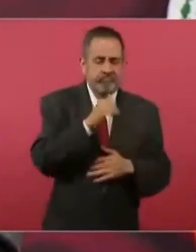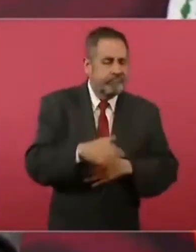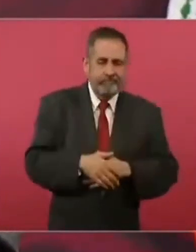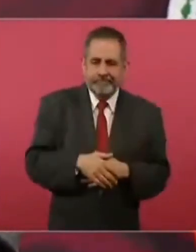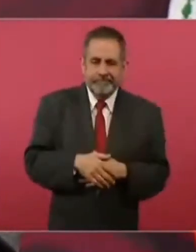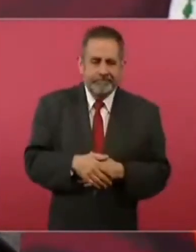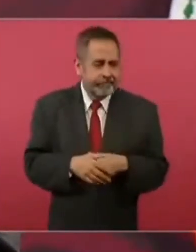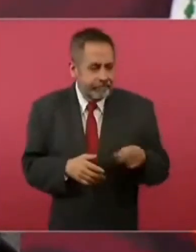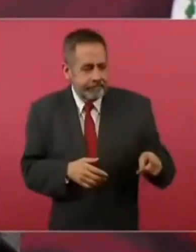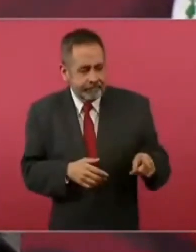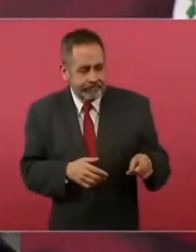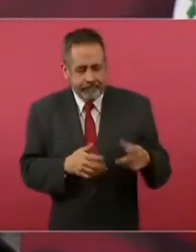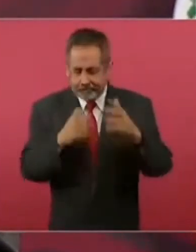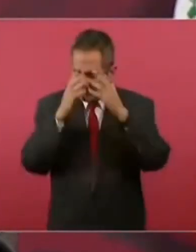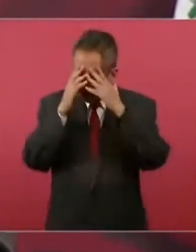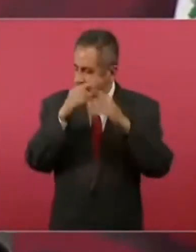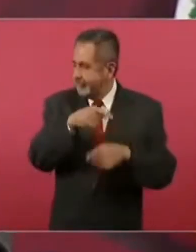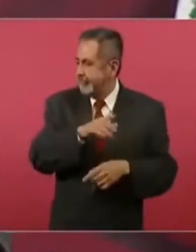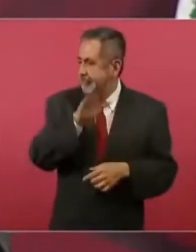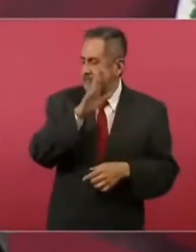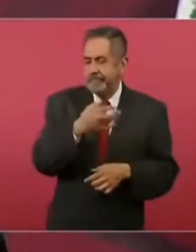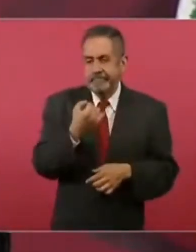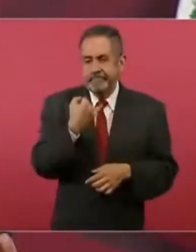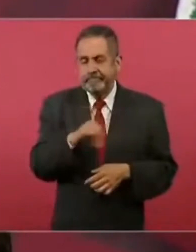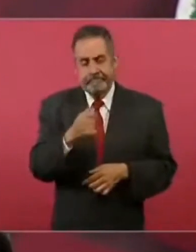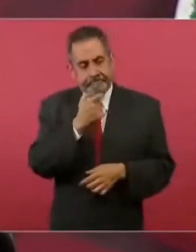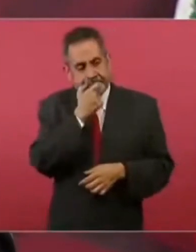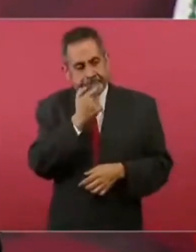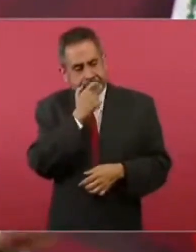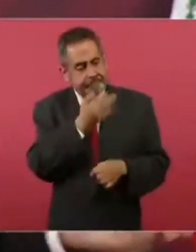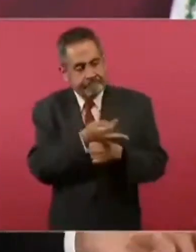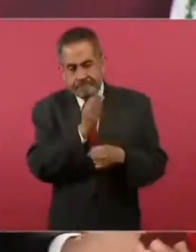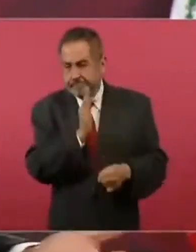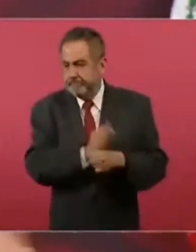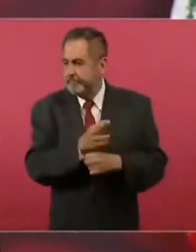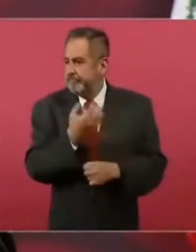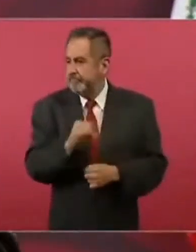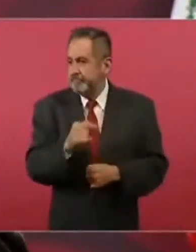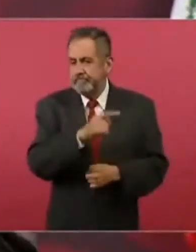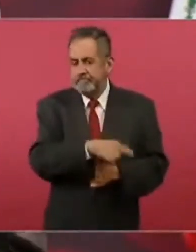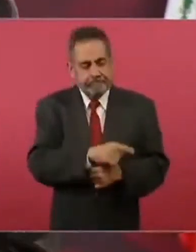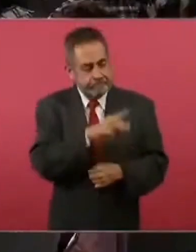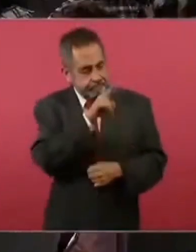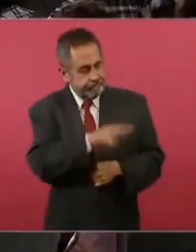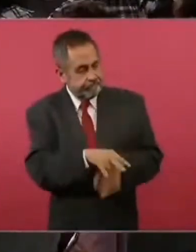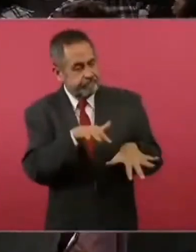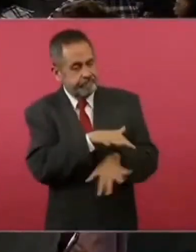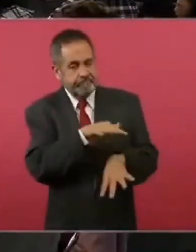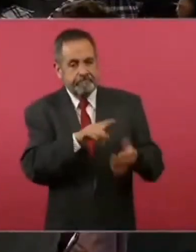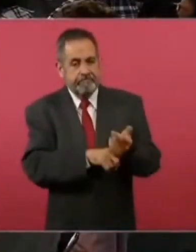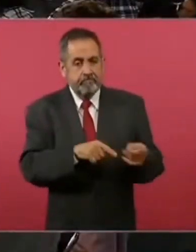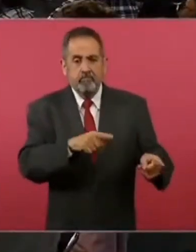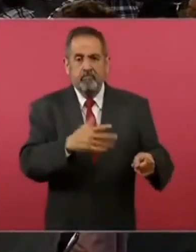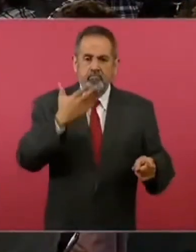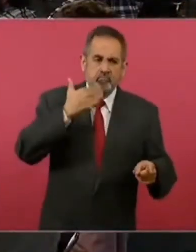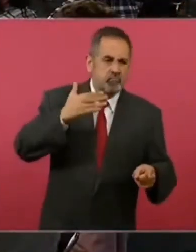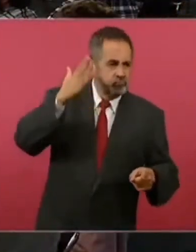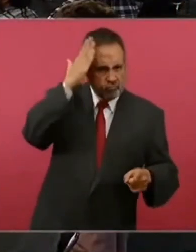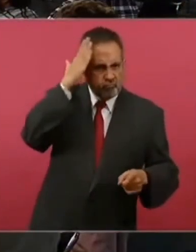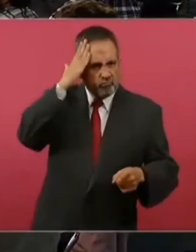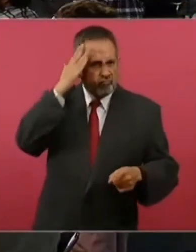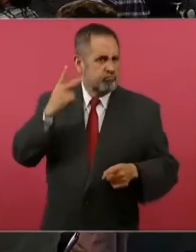hacen hasta el ridículo. Enseñan el cobre, imagínense. Ya no hay un líder